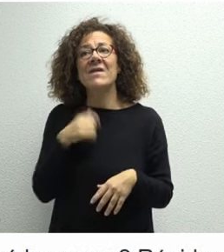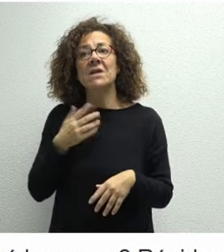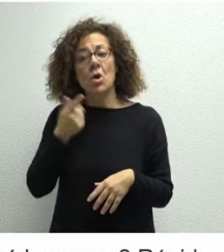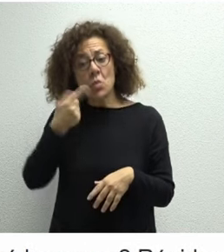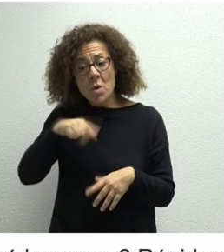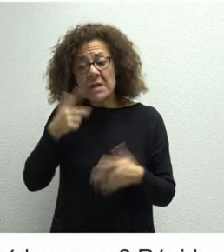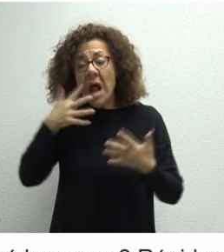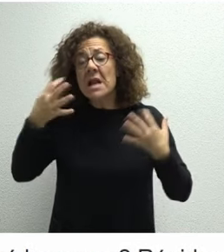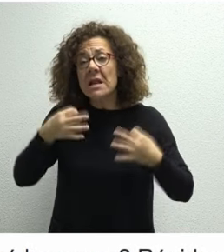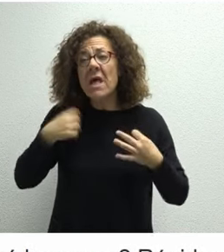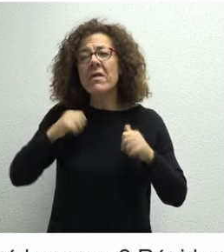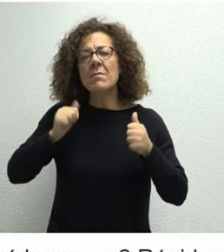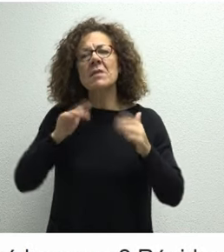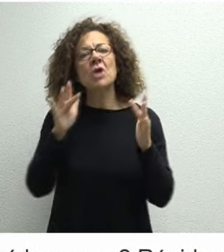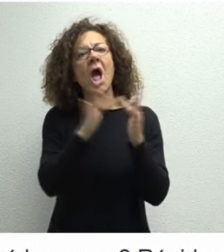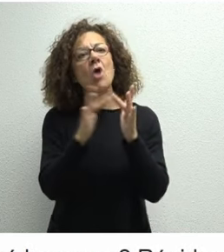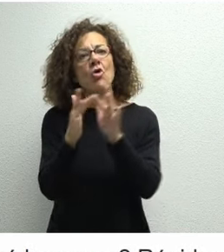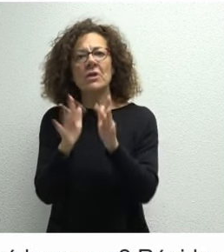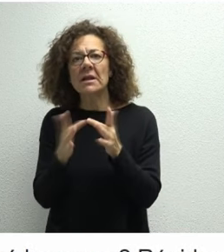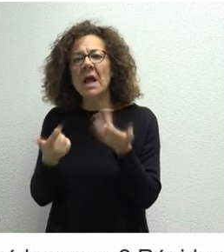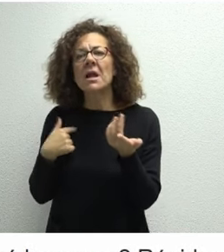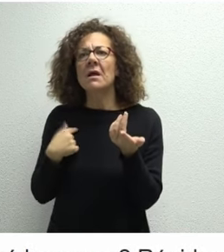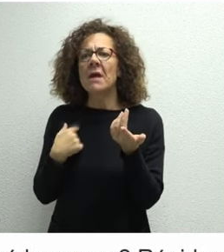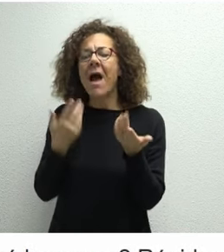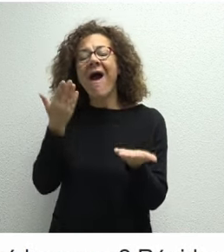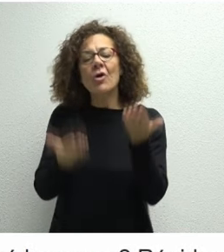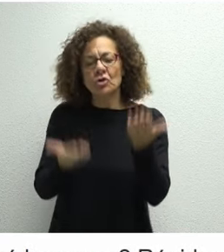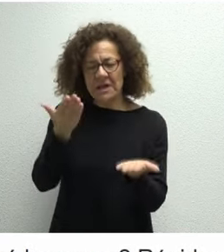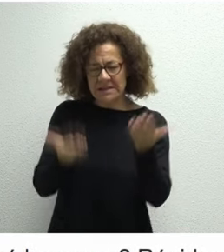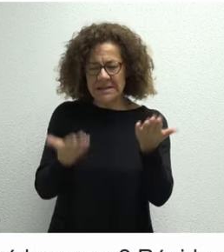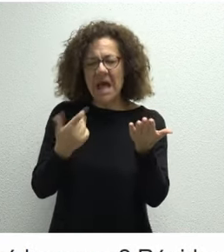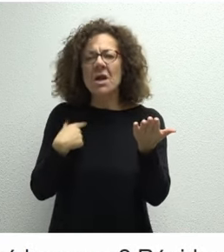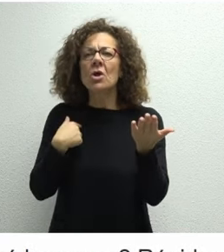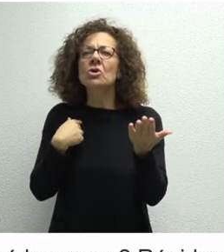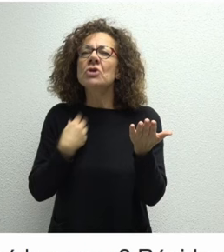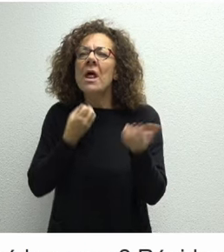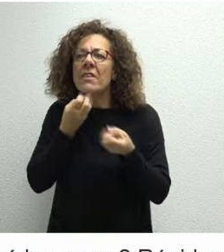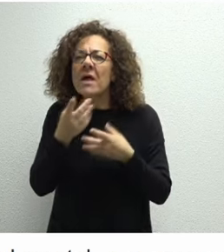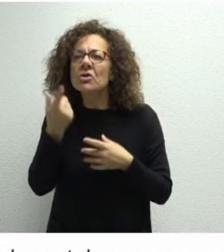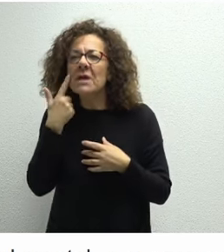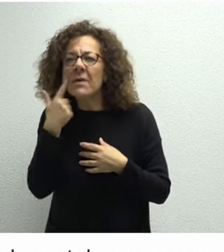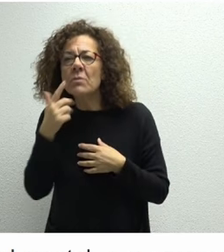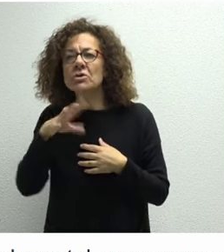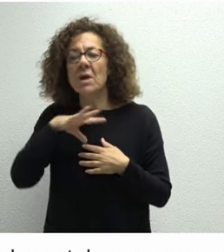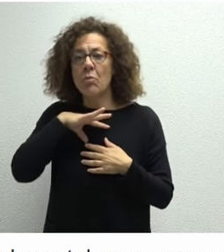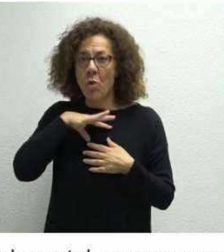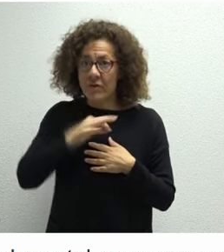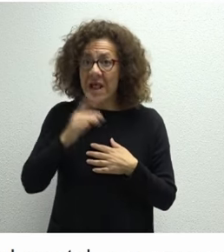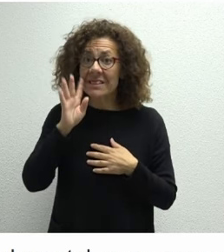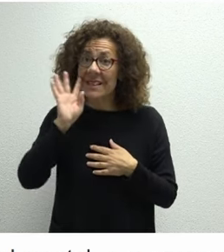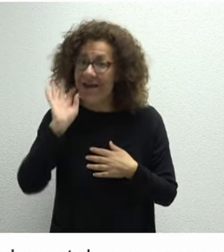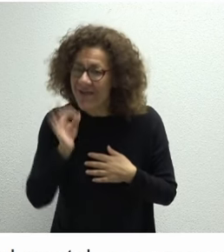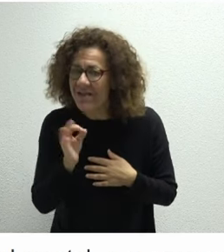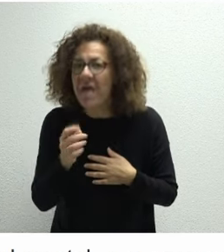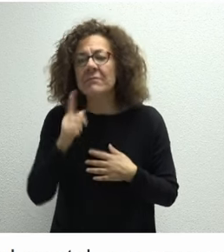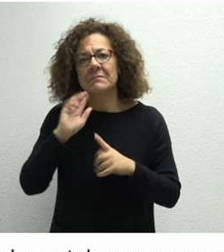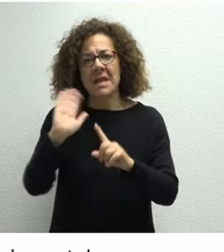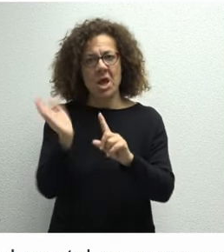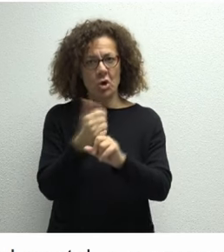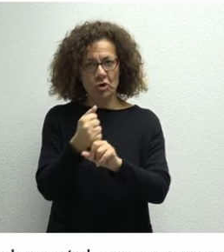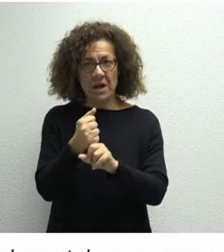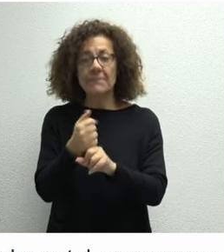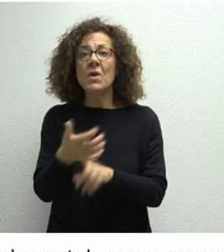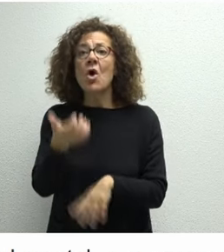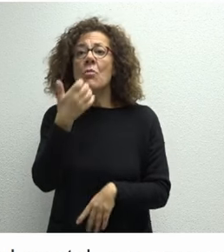realidad y empezamos a contactar Pues los datos realmente que que veíamos que que podrían ser los que los que encontraríamos por